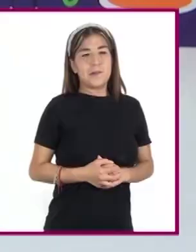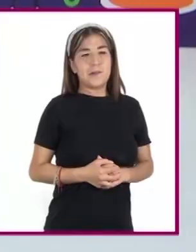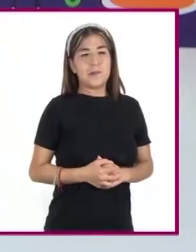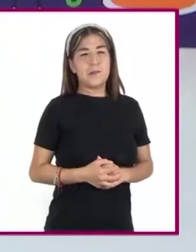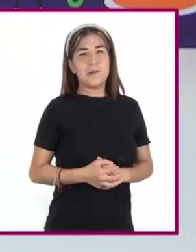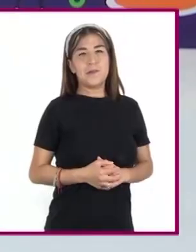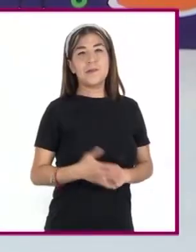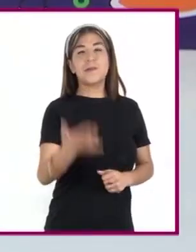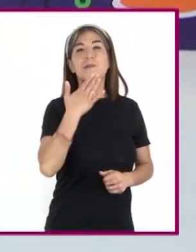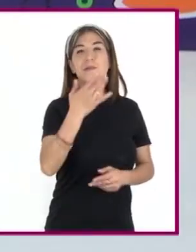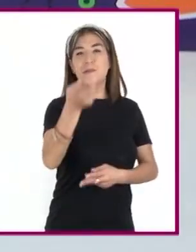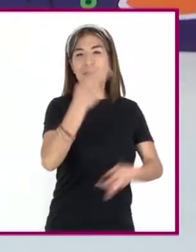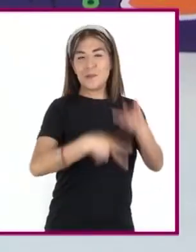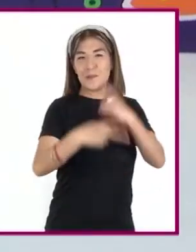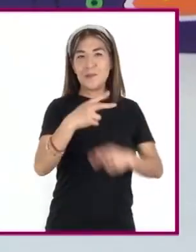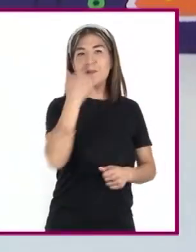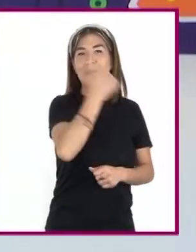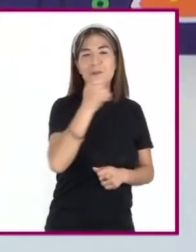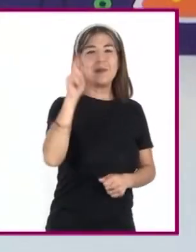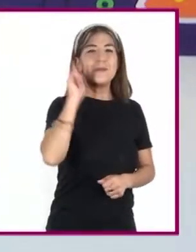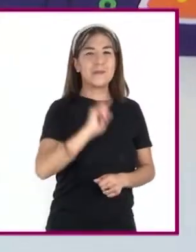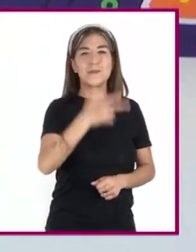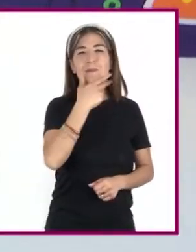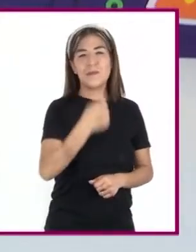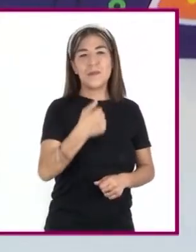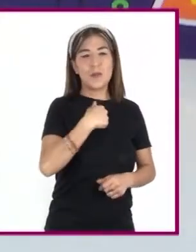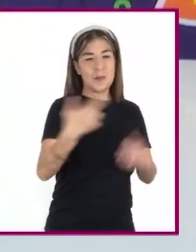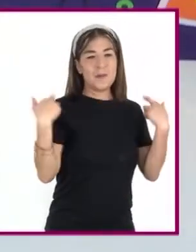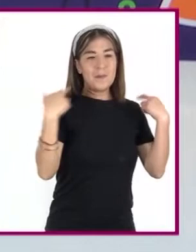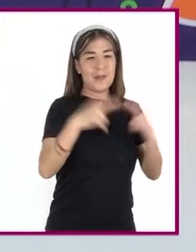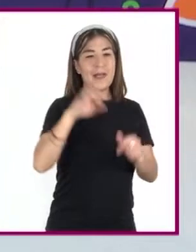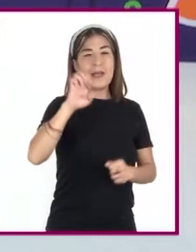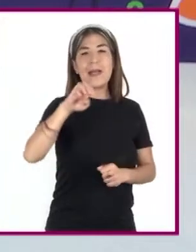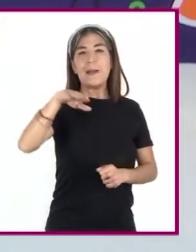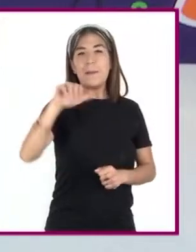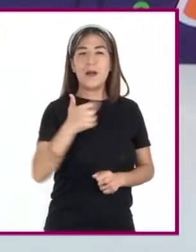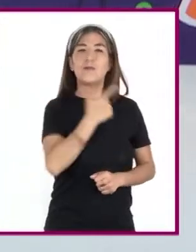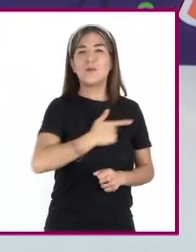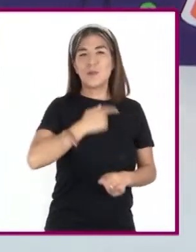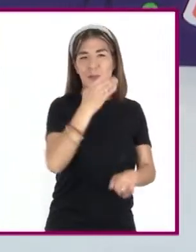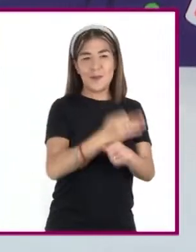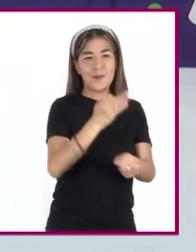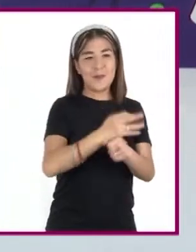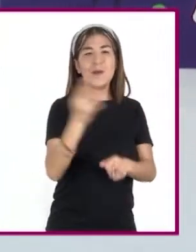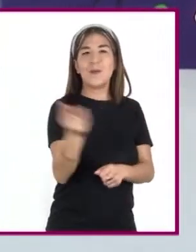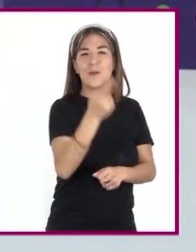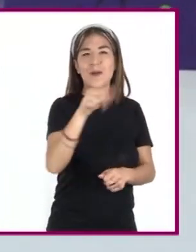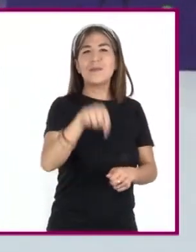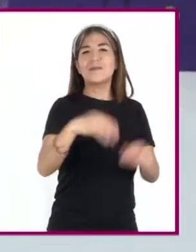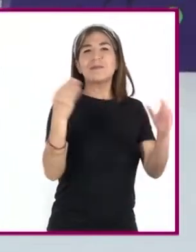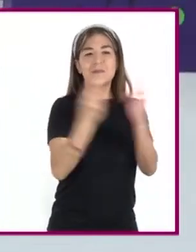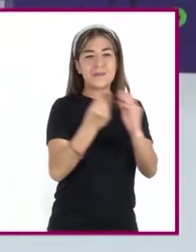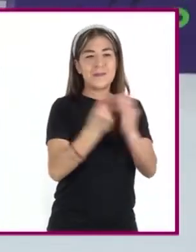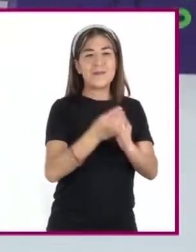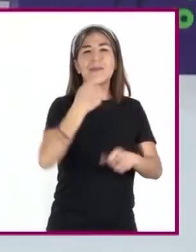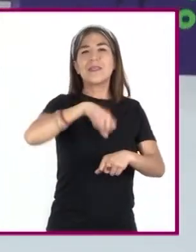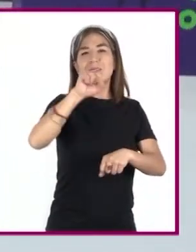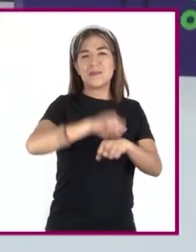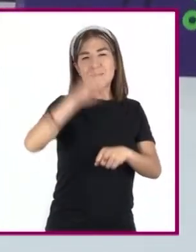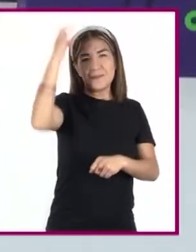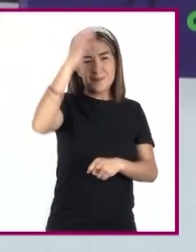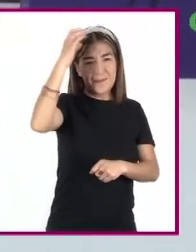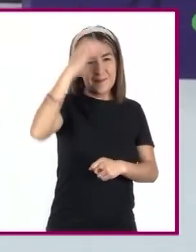Bienvenidas, alumnas y alumnos. Soy la maestra Emma Yolanda Flores Nava. Es un gusto estar con ustedes en esta sesión de la Semana de la